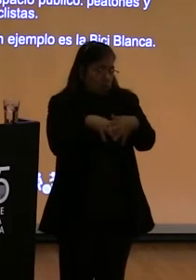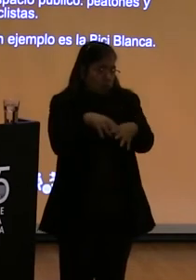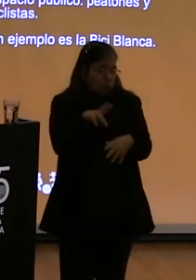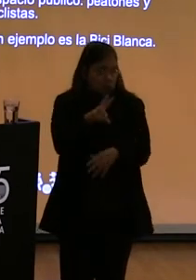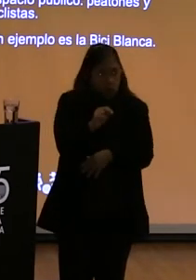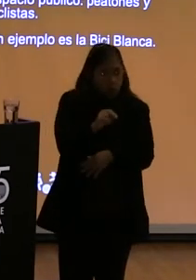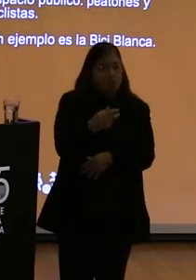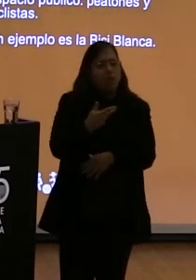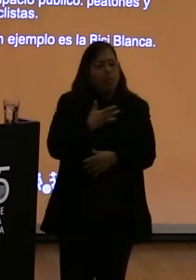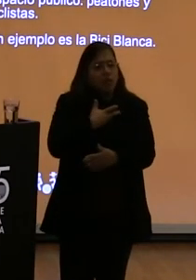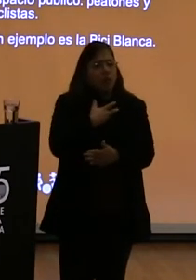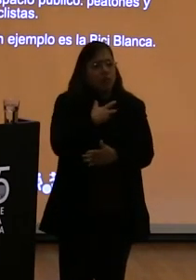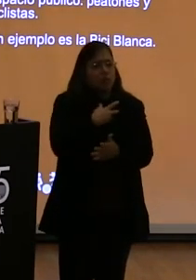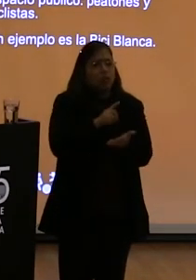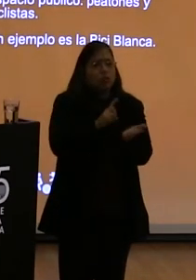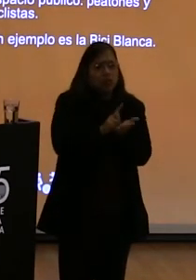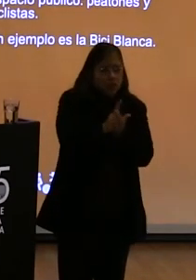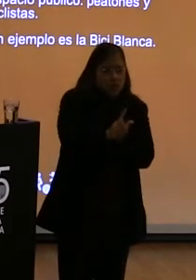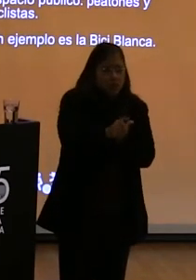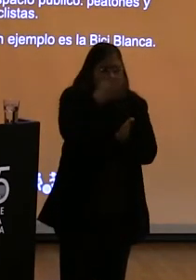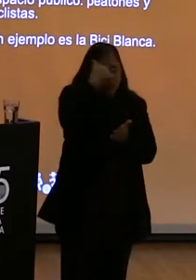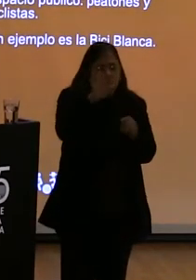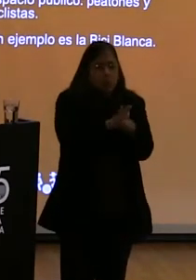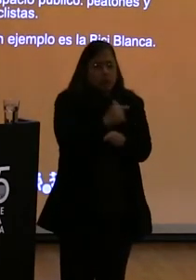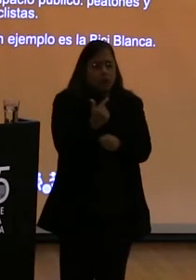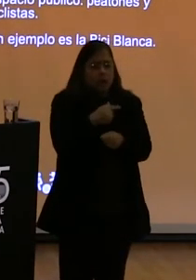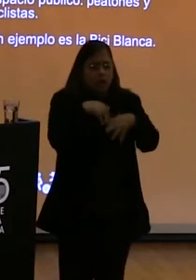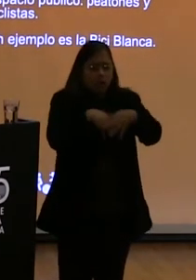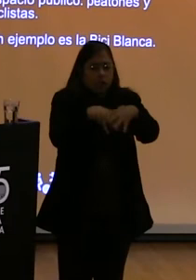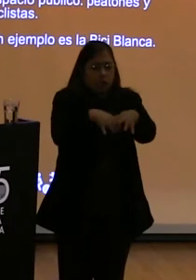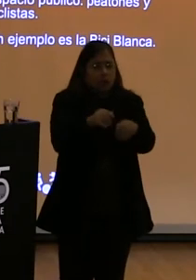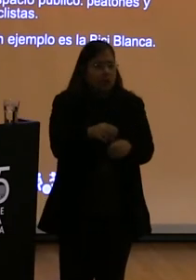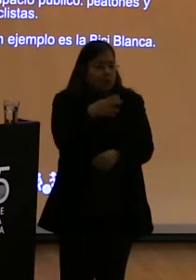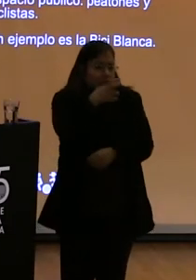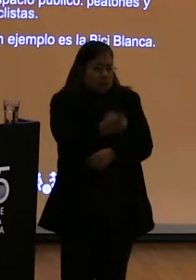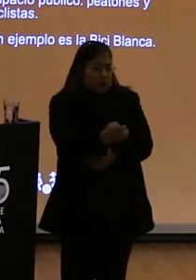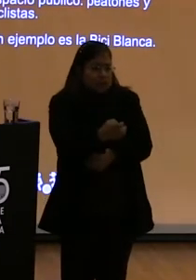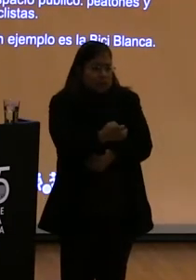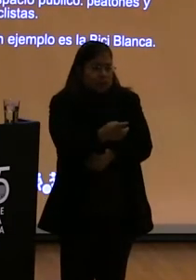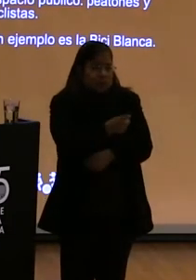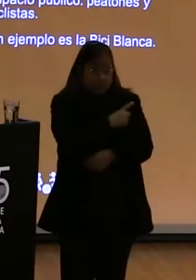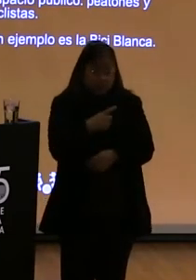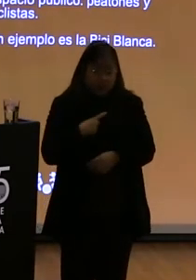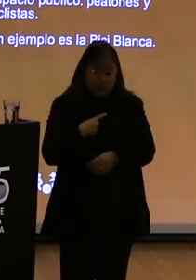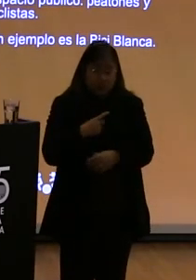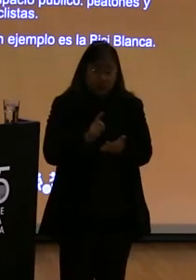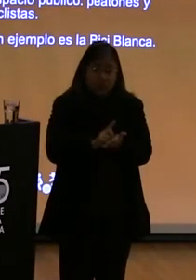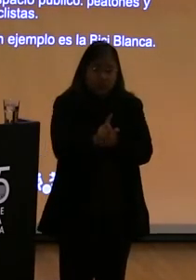mismo hay que hay que entender que el contexto de nuestro país y que es un derecho a hacer eso tenemos